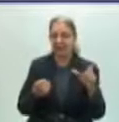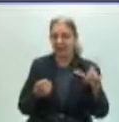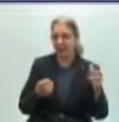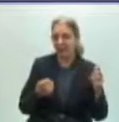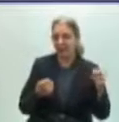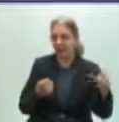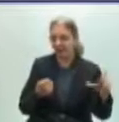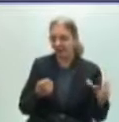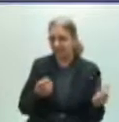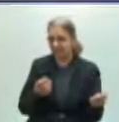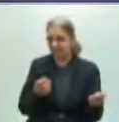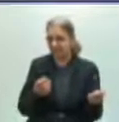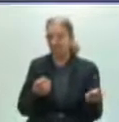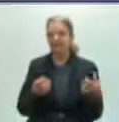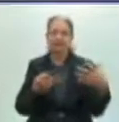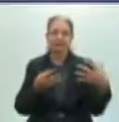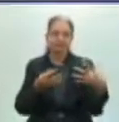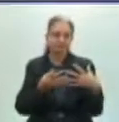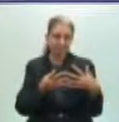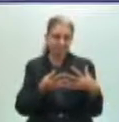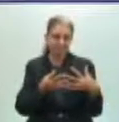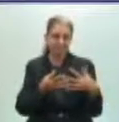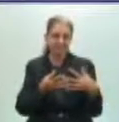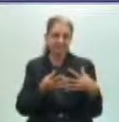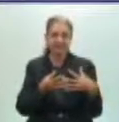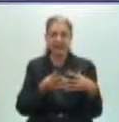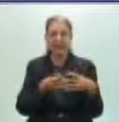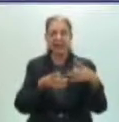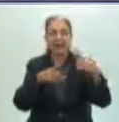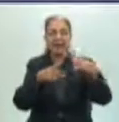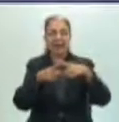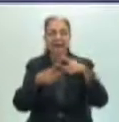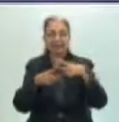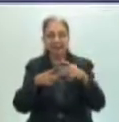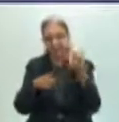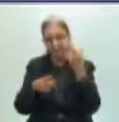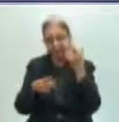que se corresponde en este caso con el color carmelita,